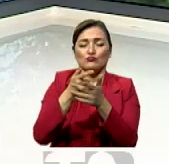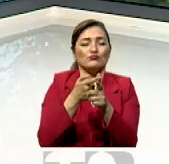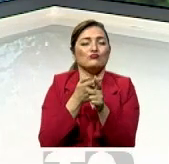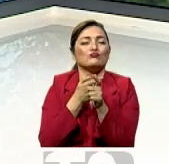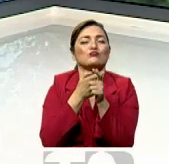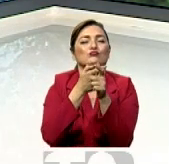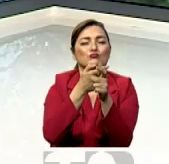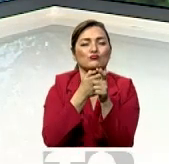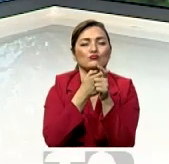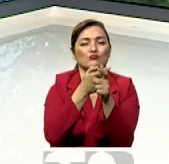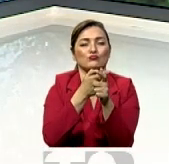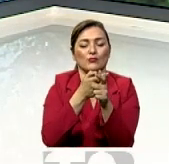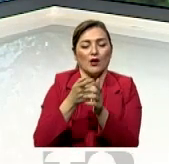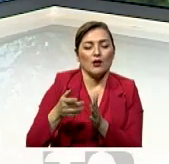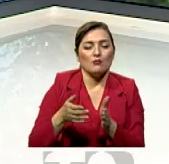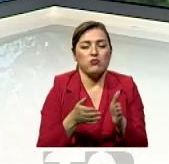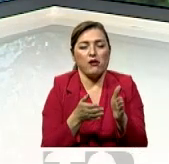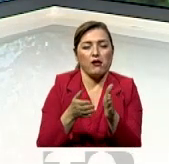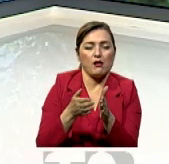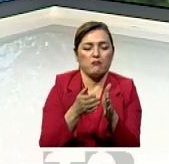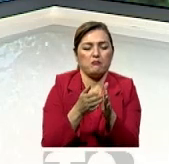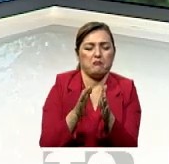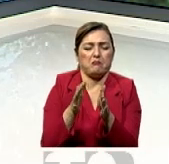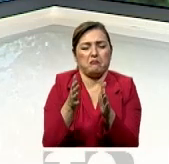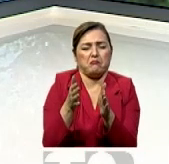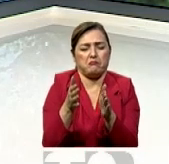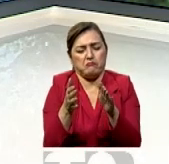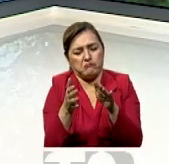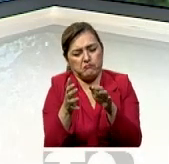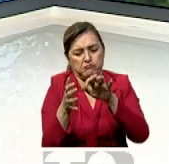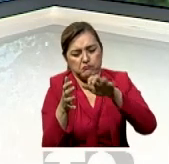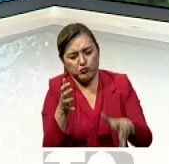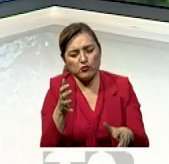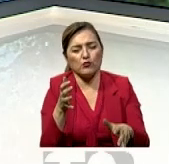porque una parte de la vía de Panzaleo también está a punto de colapsar.